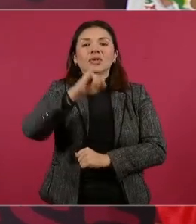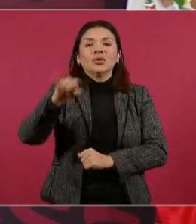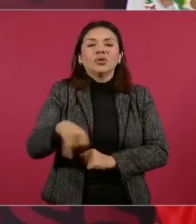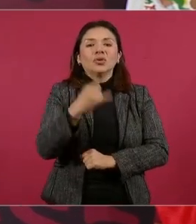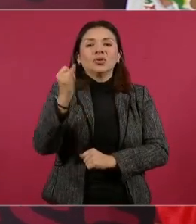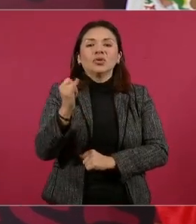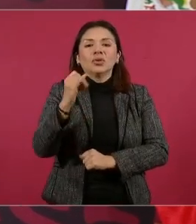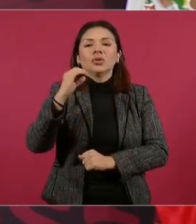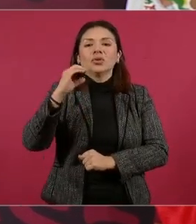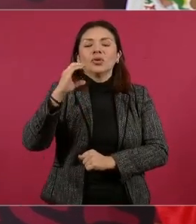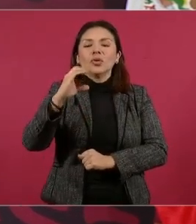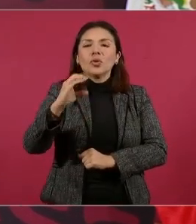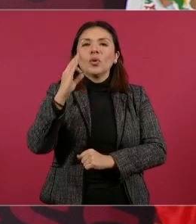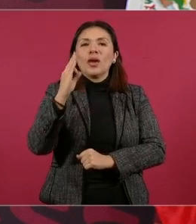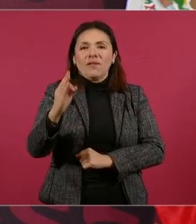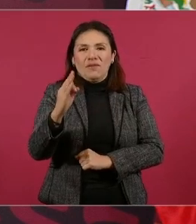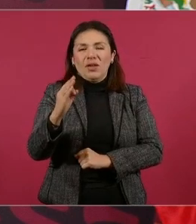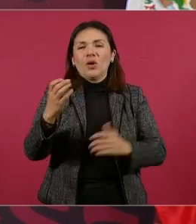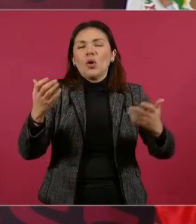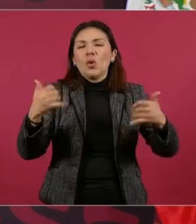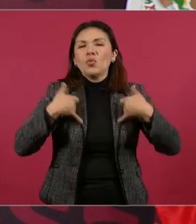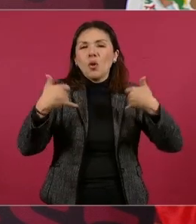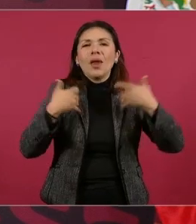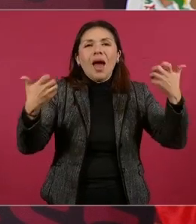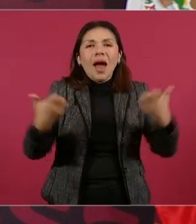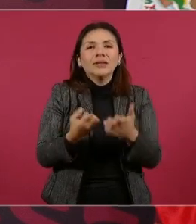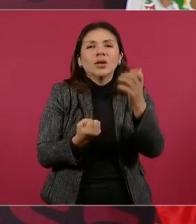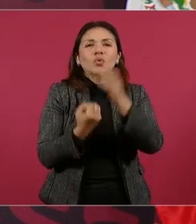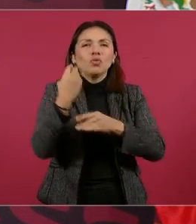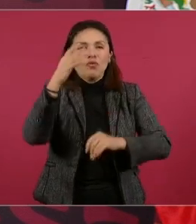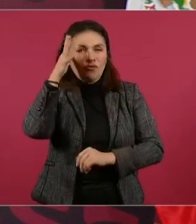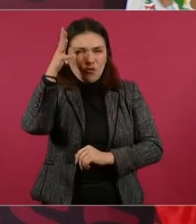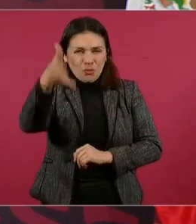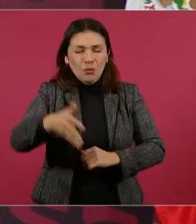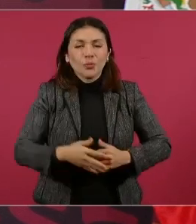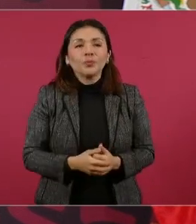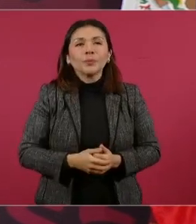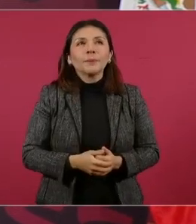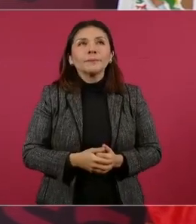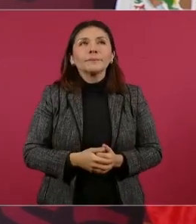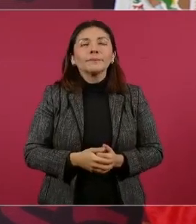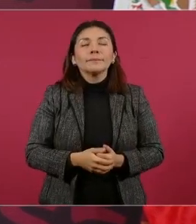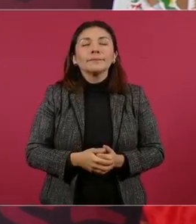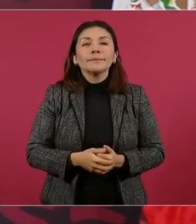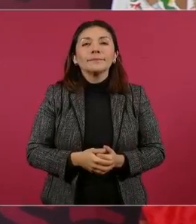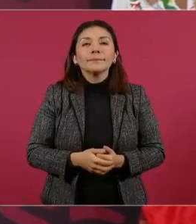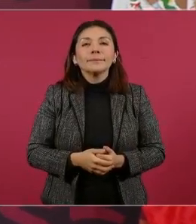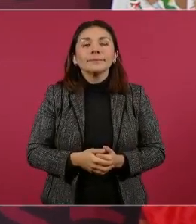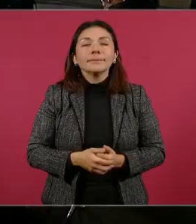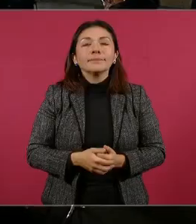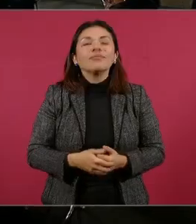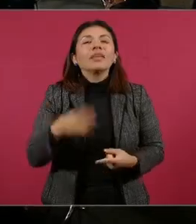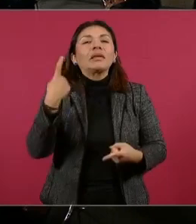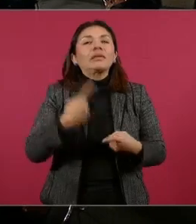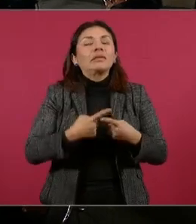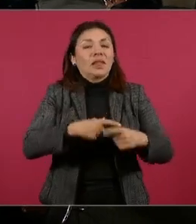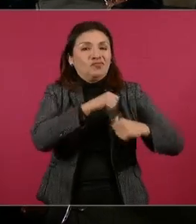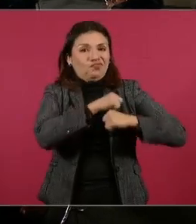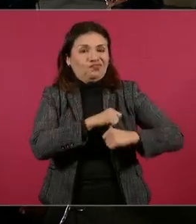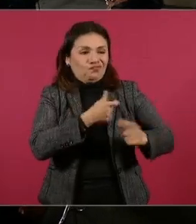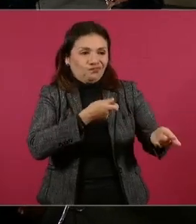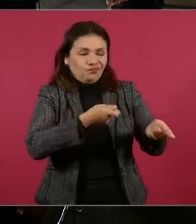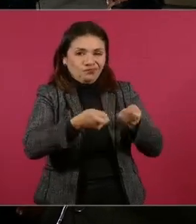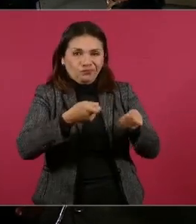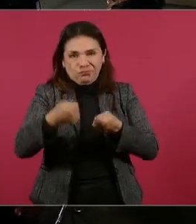jóvenes construyendo el futuro quien ha estado coordinando todo lo relacionado con las